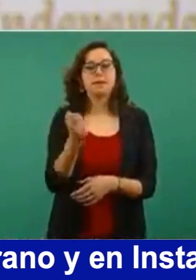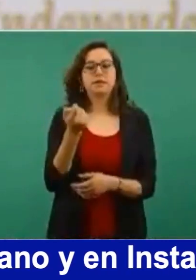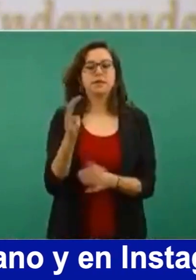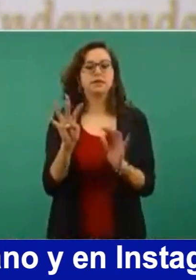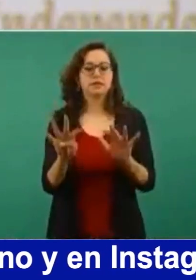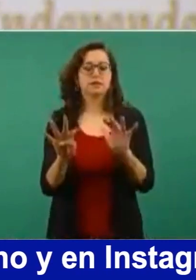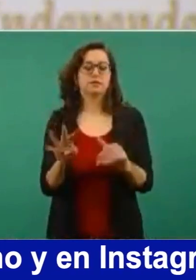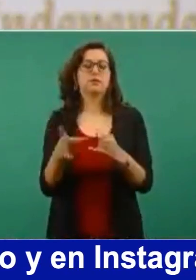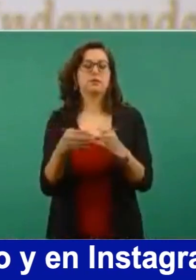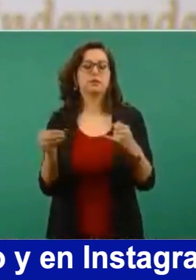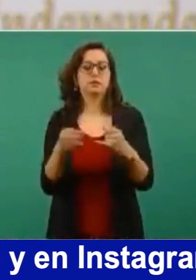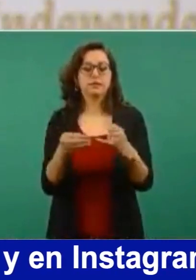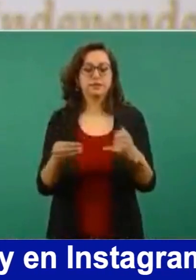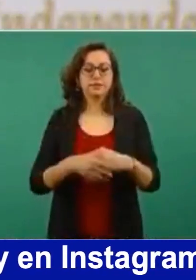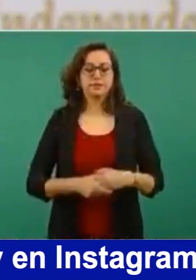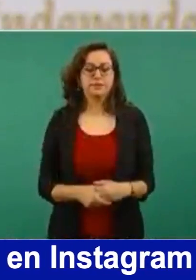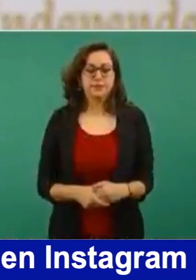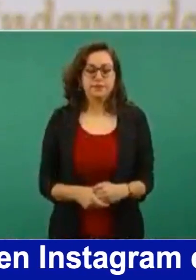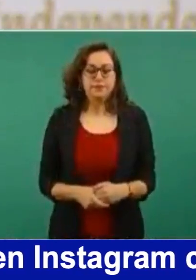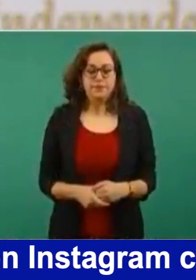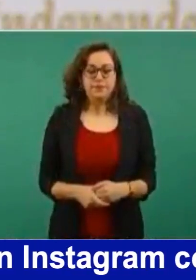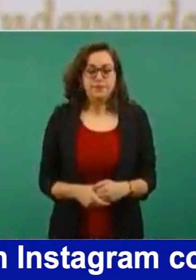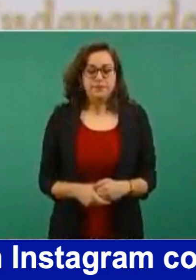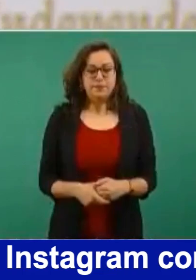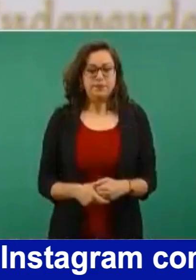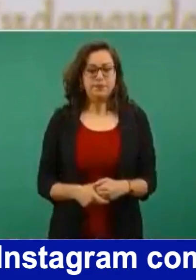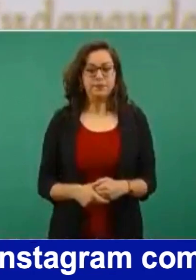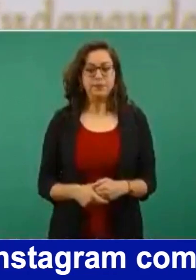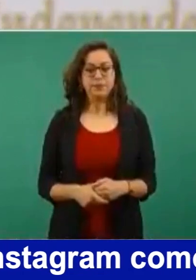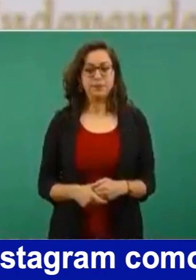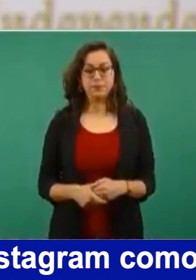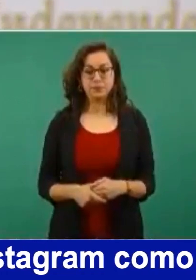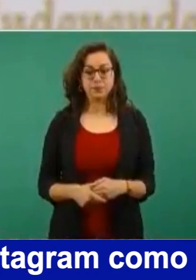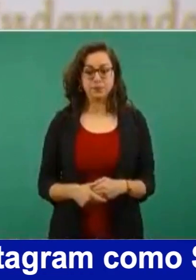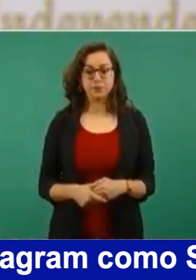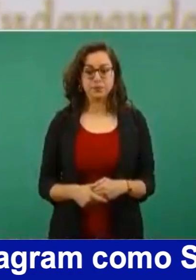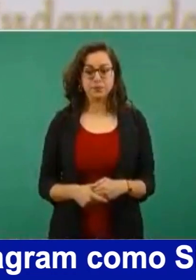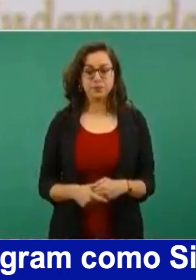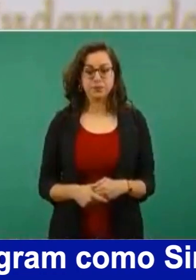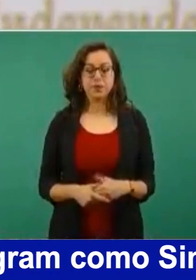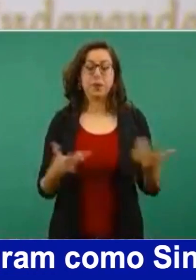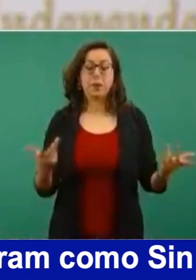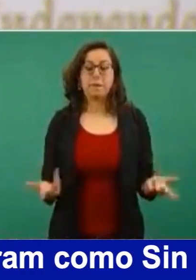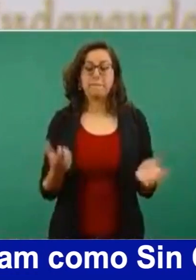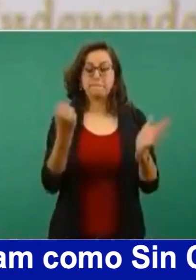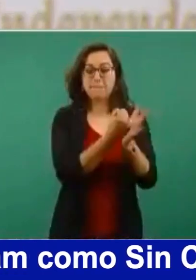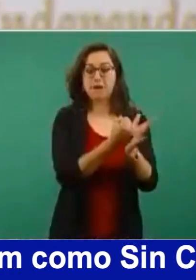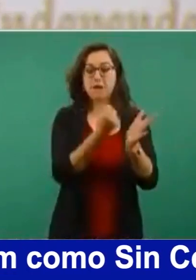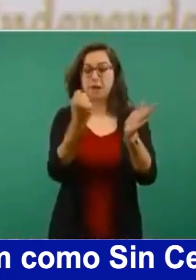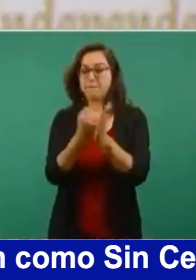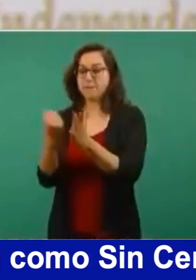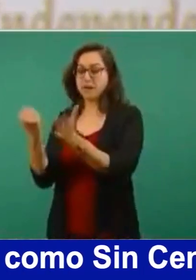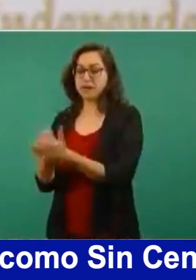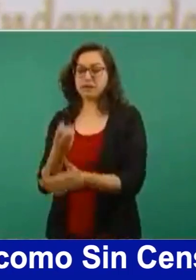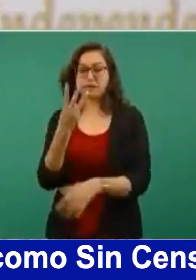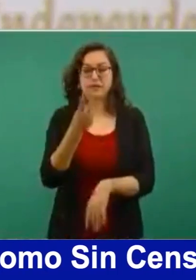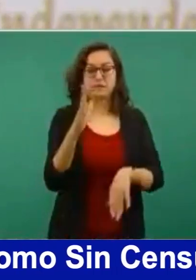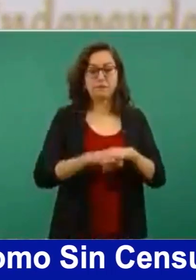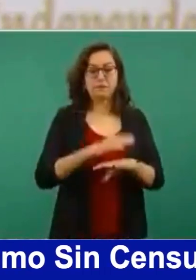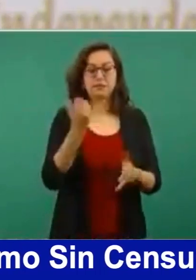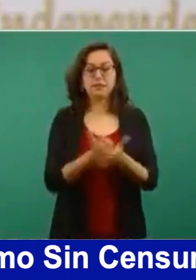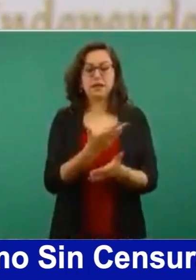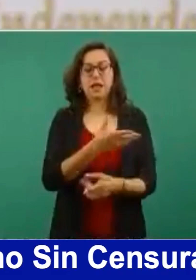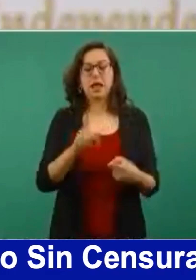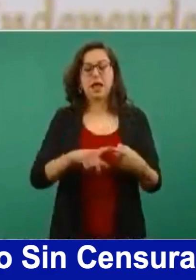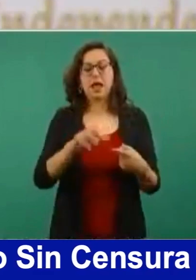quiero dar una cifra exagerada 8 mil 800 mil disculpe usted le ofrezco una disculpa que antes